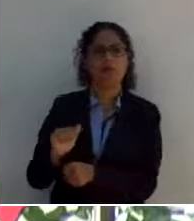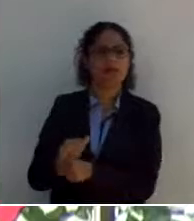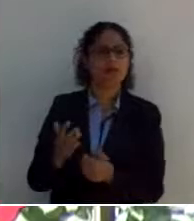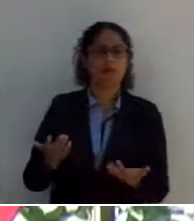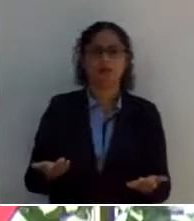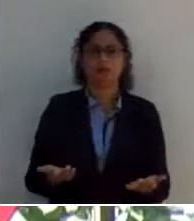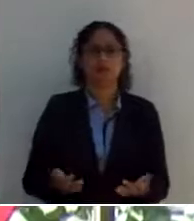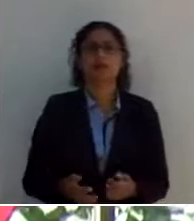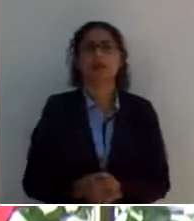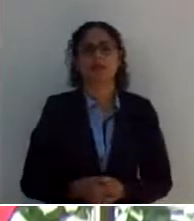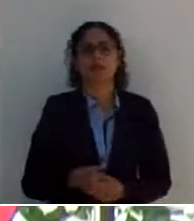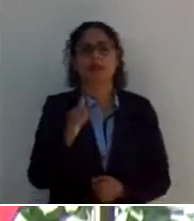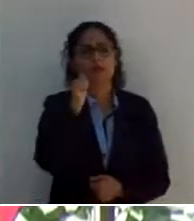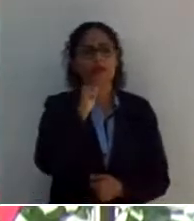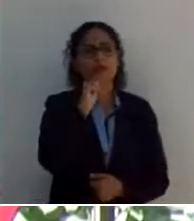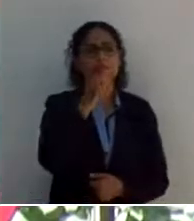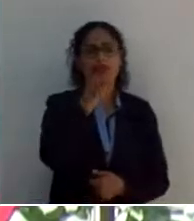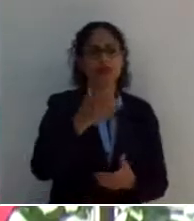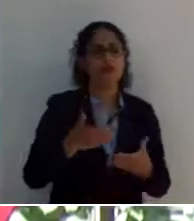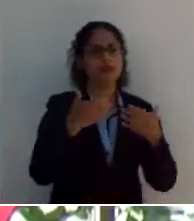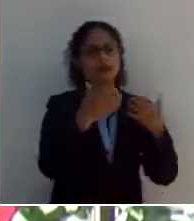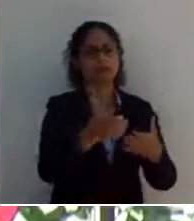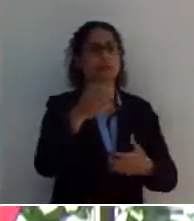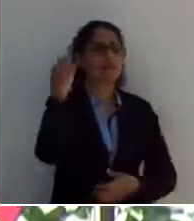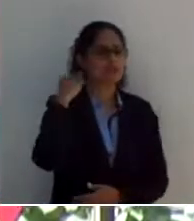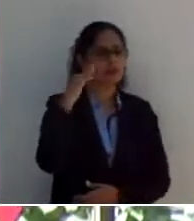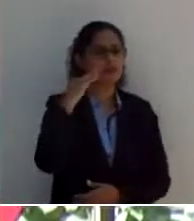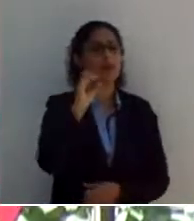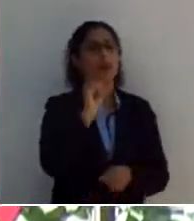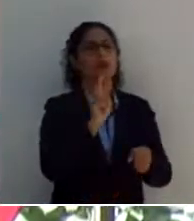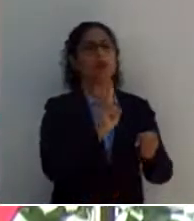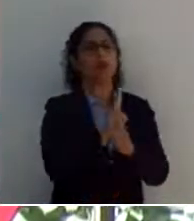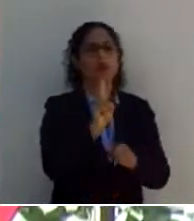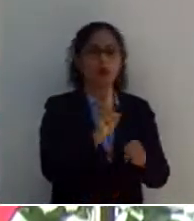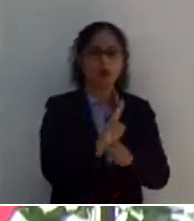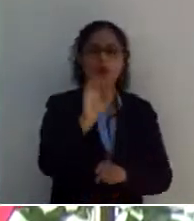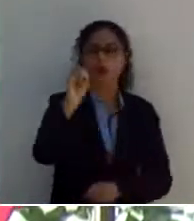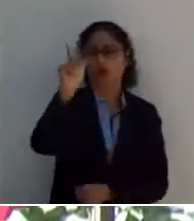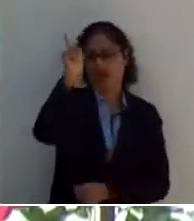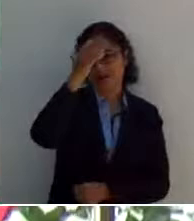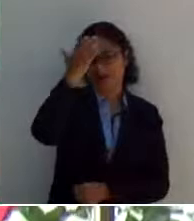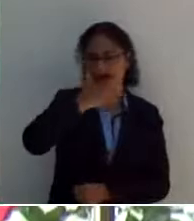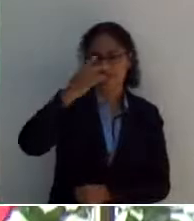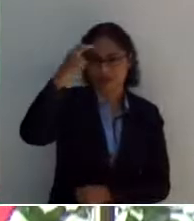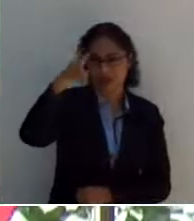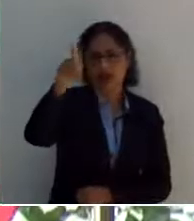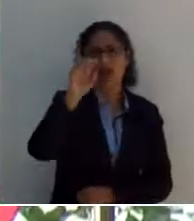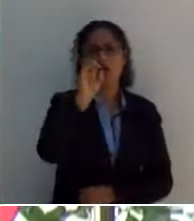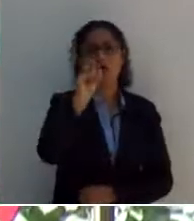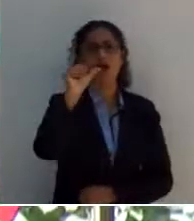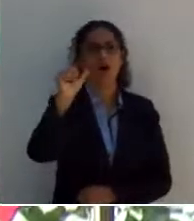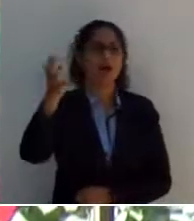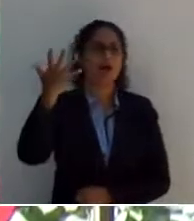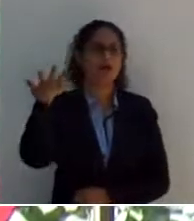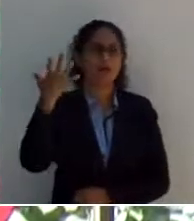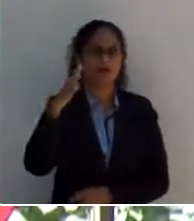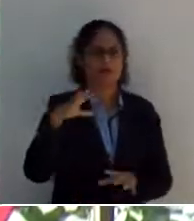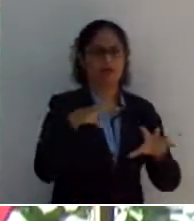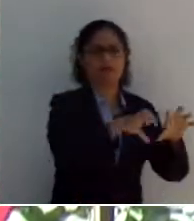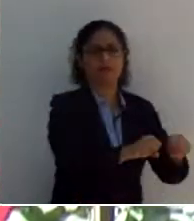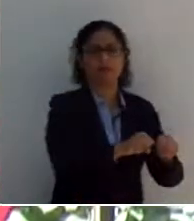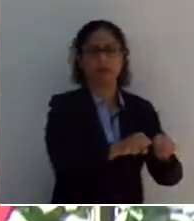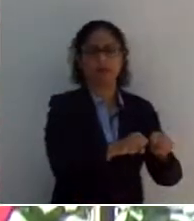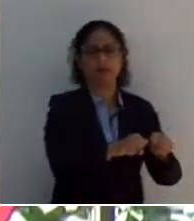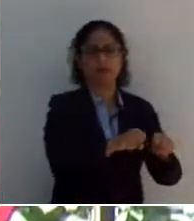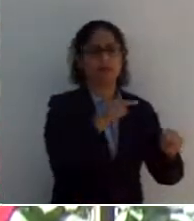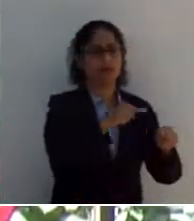tipo, que de repente en una calle de Morelia o de Uruapan o Lázaro Cárdenas o Apatzingán te detenían y